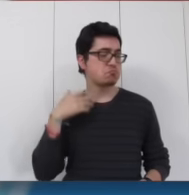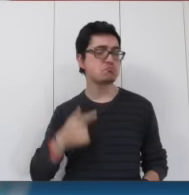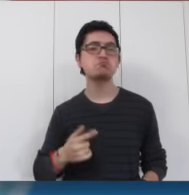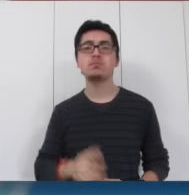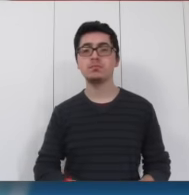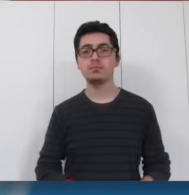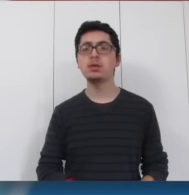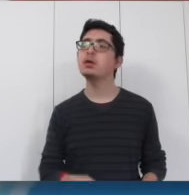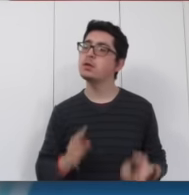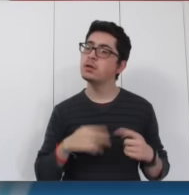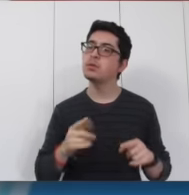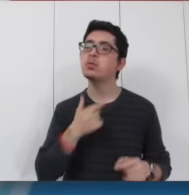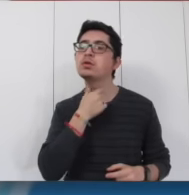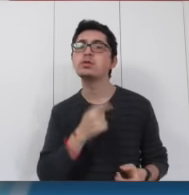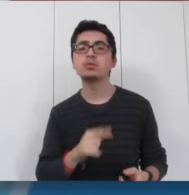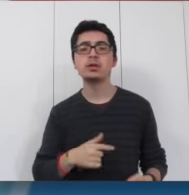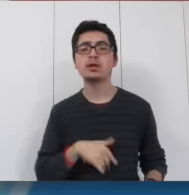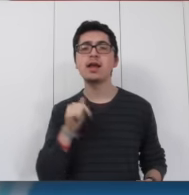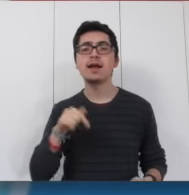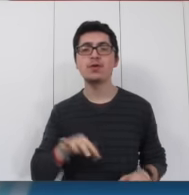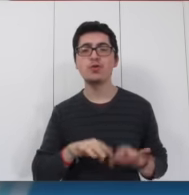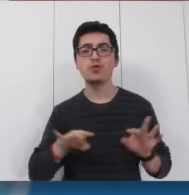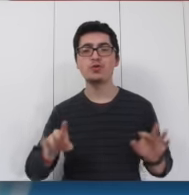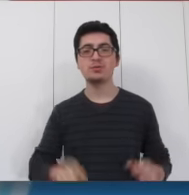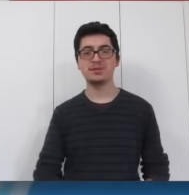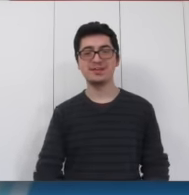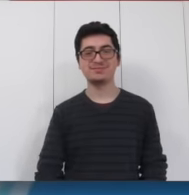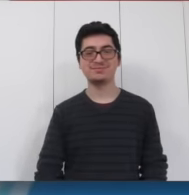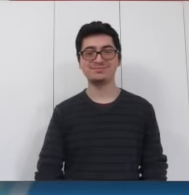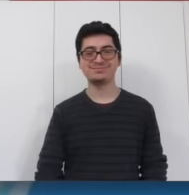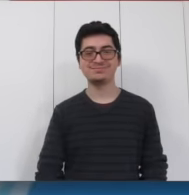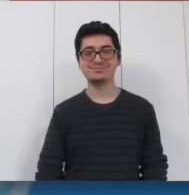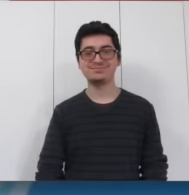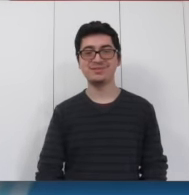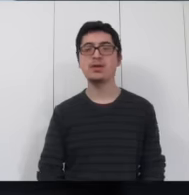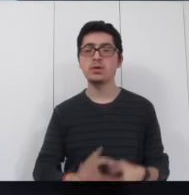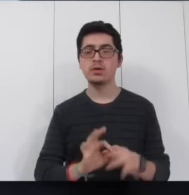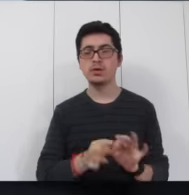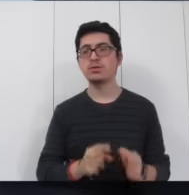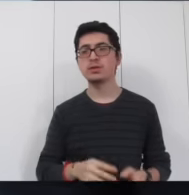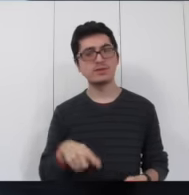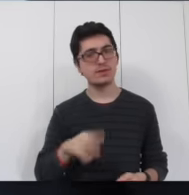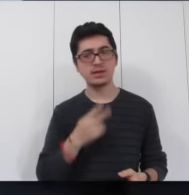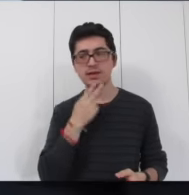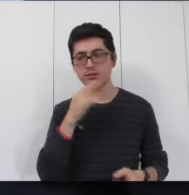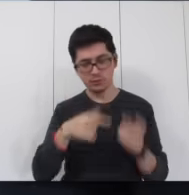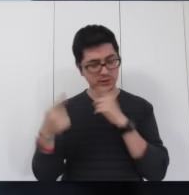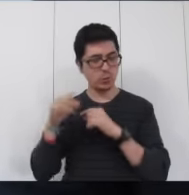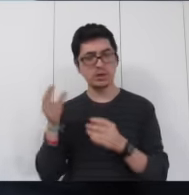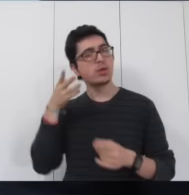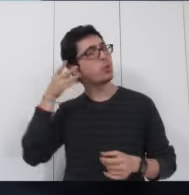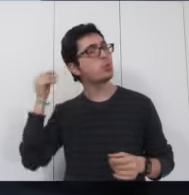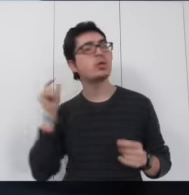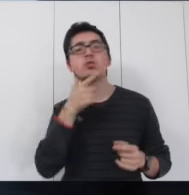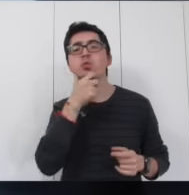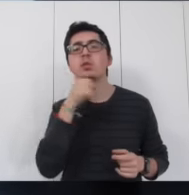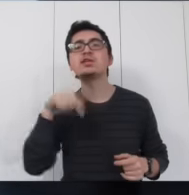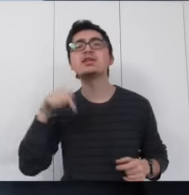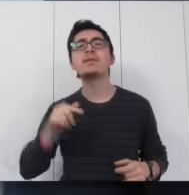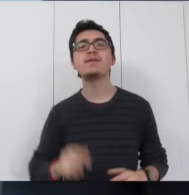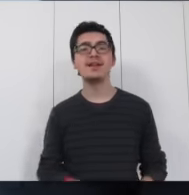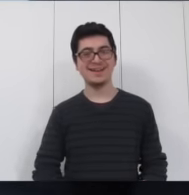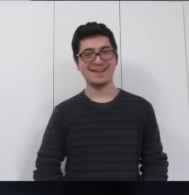interesante y realmente me gustaría que si lo haces me lo dejaras acá abajo en los comentarios. Bueno chicos, espero que les haya gustado esta reseña. No olviden que cualquier